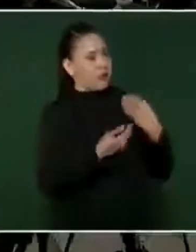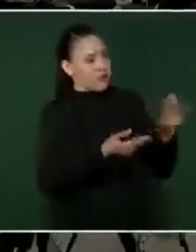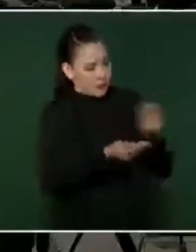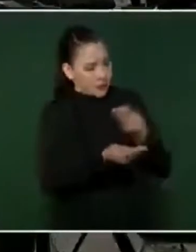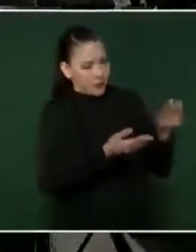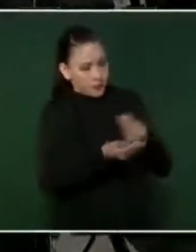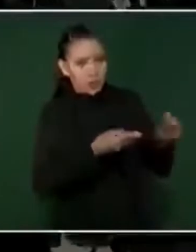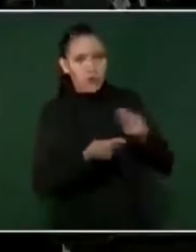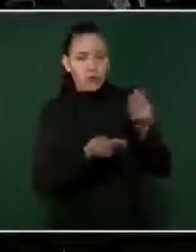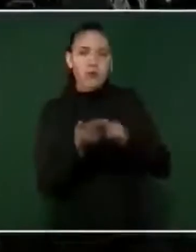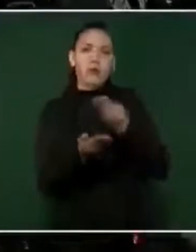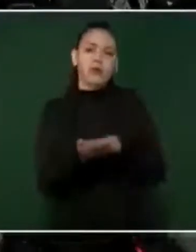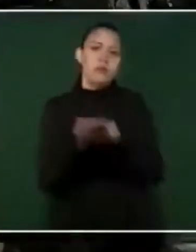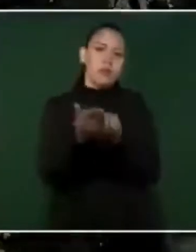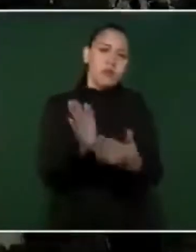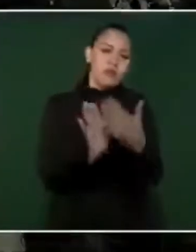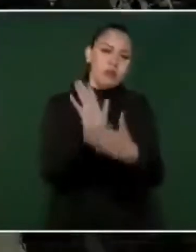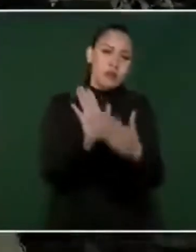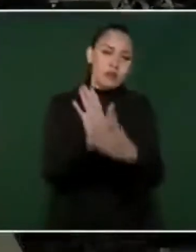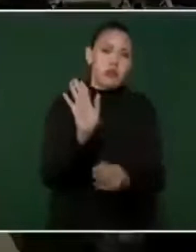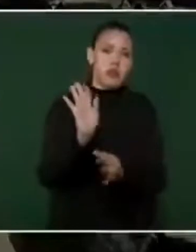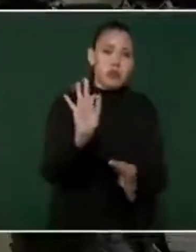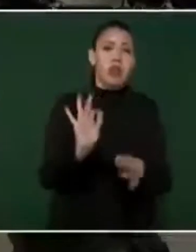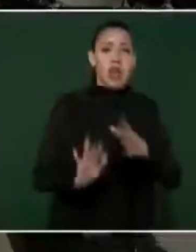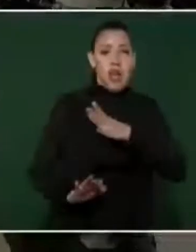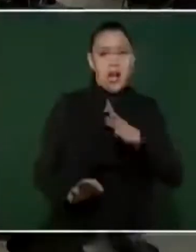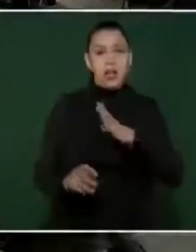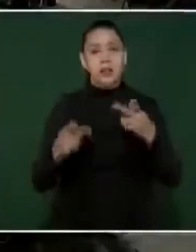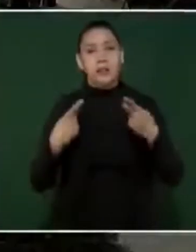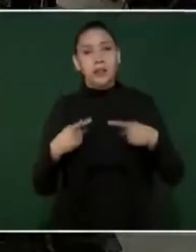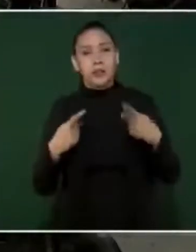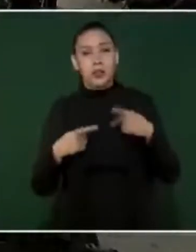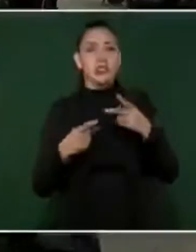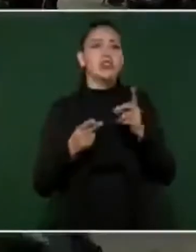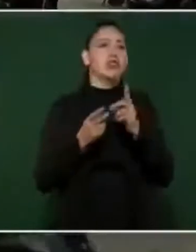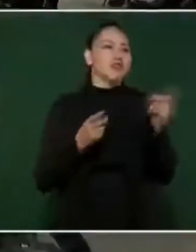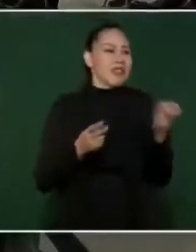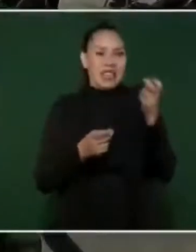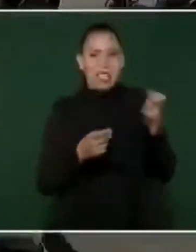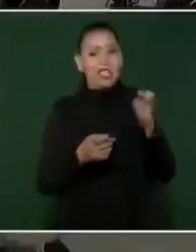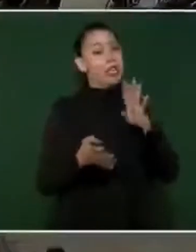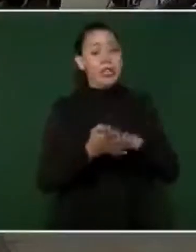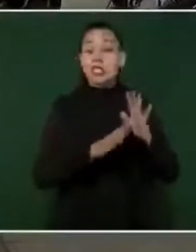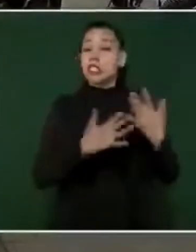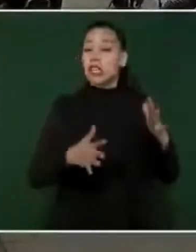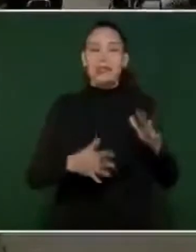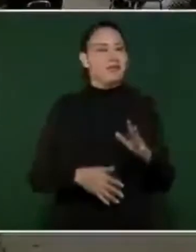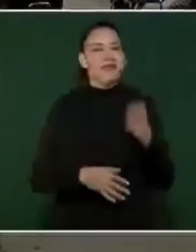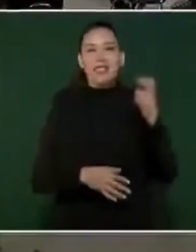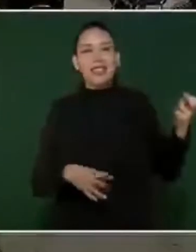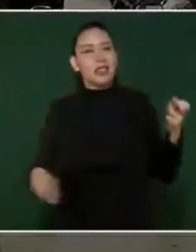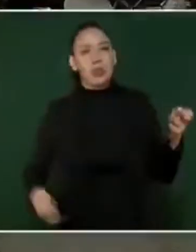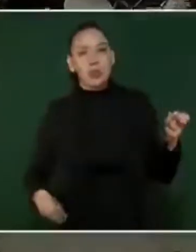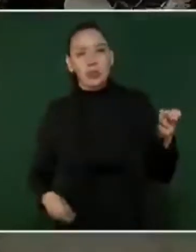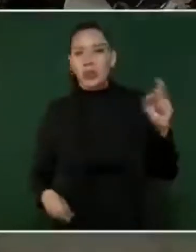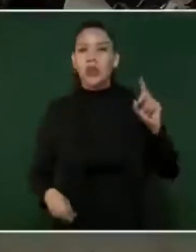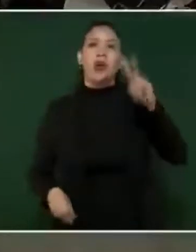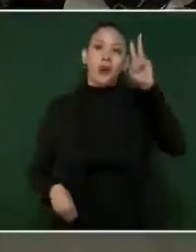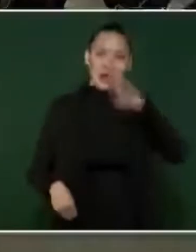personas involucradas, detienen a los que no son y los que accionaron, los que estuvieron, andan en la calle persiguiendo